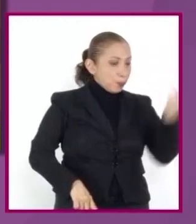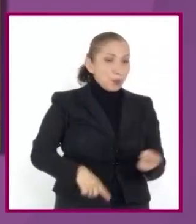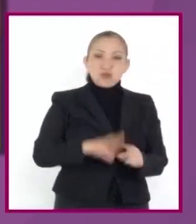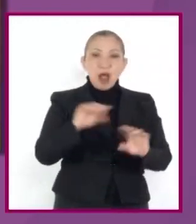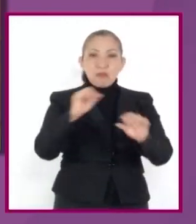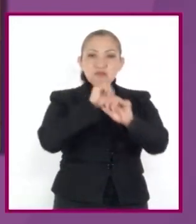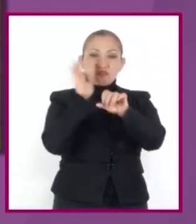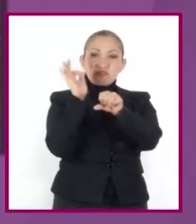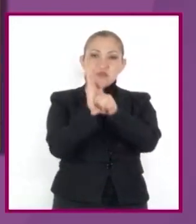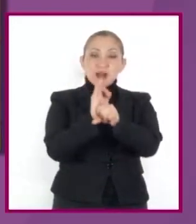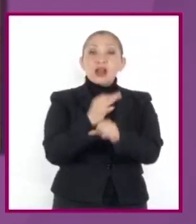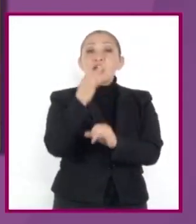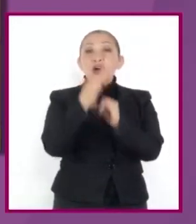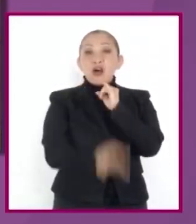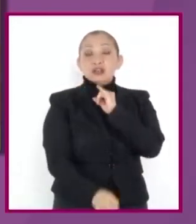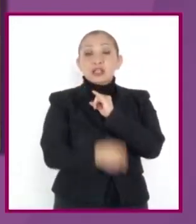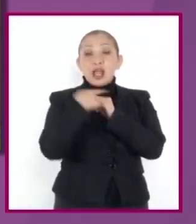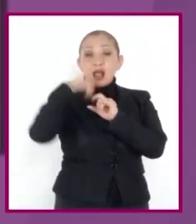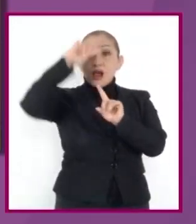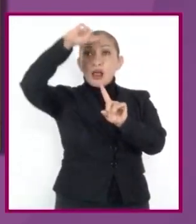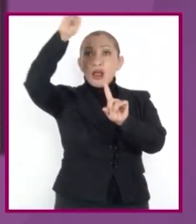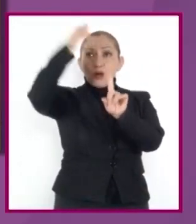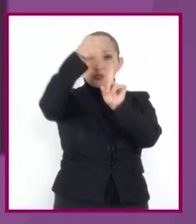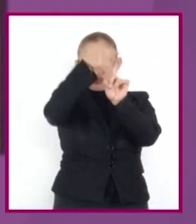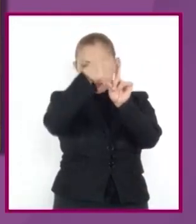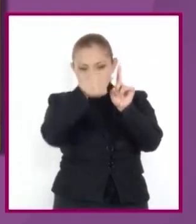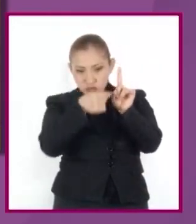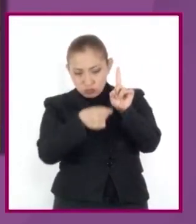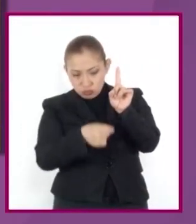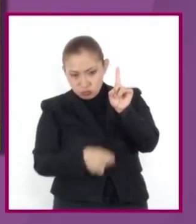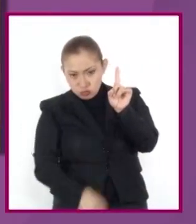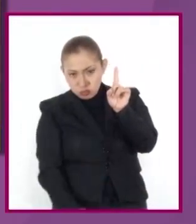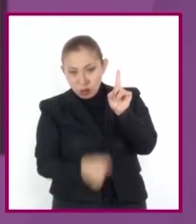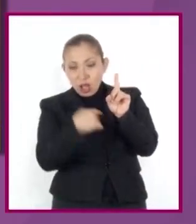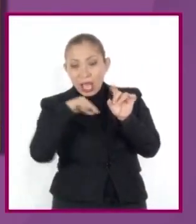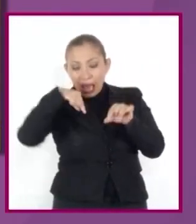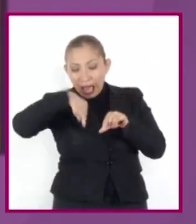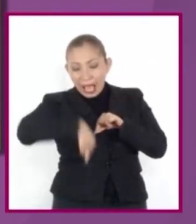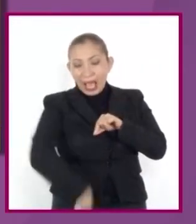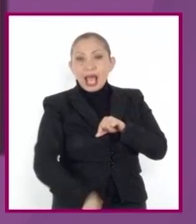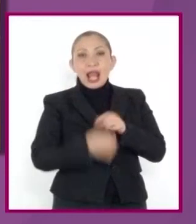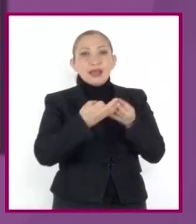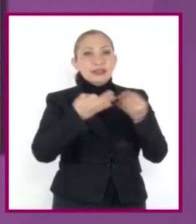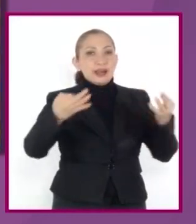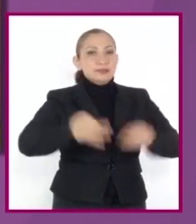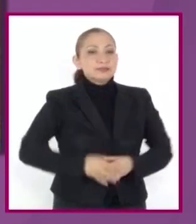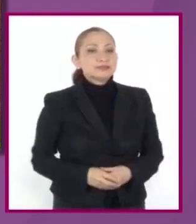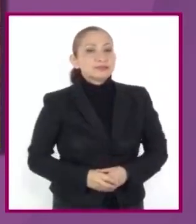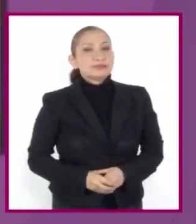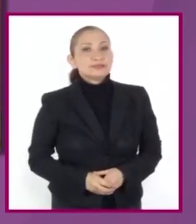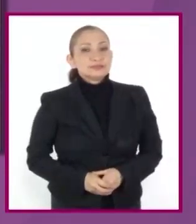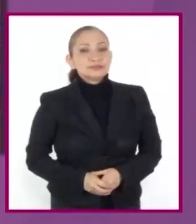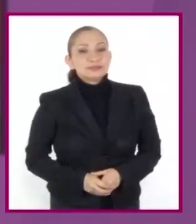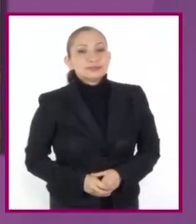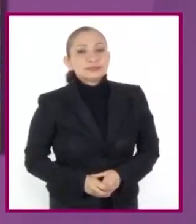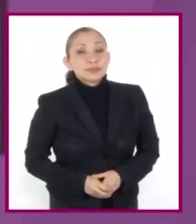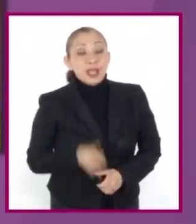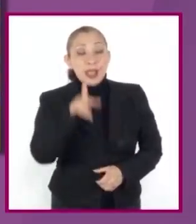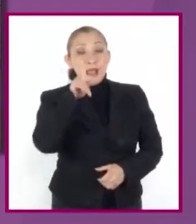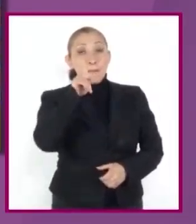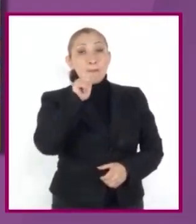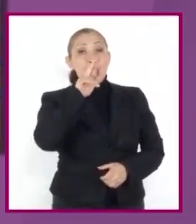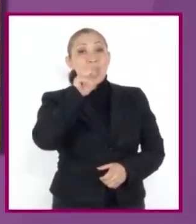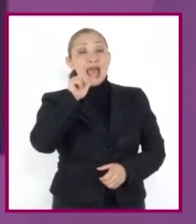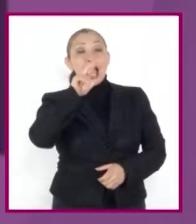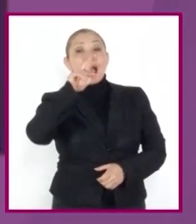lado. Finalmente, la descarga pasa por un conductor muy grueso hasta llegar al suelo. El pararrayos